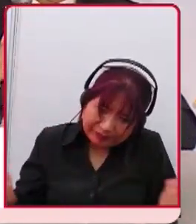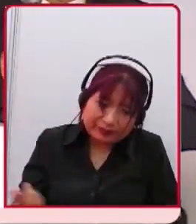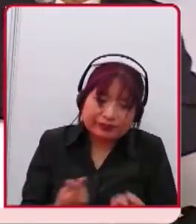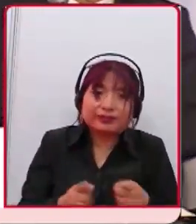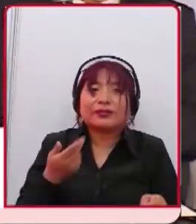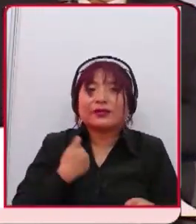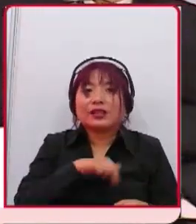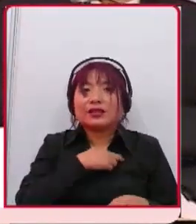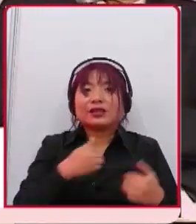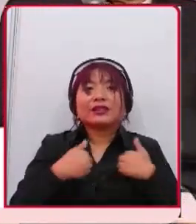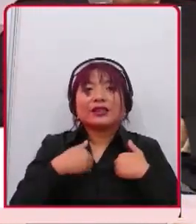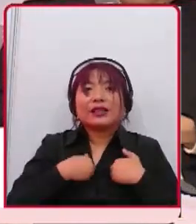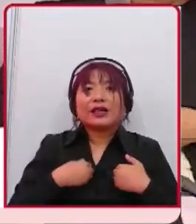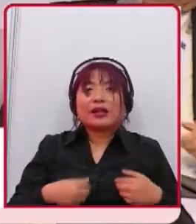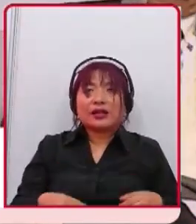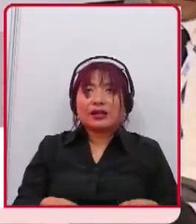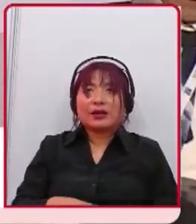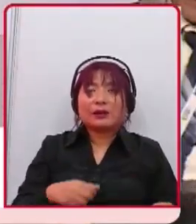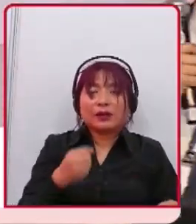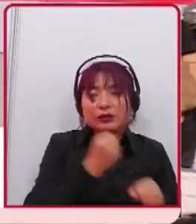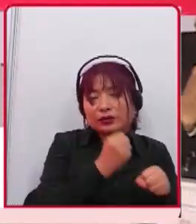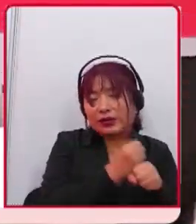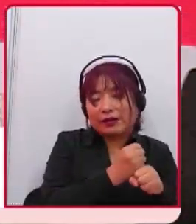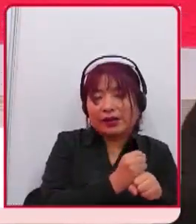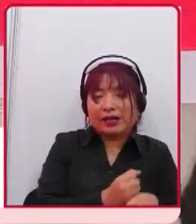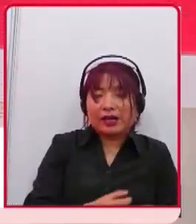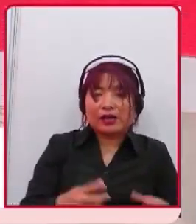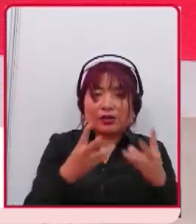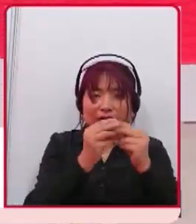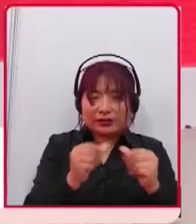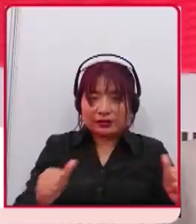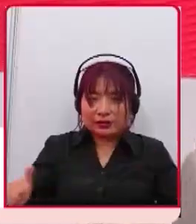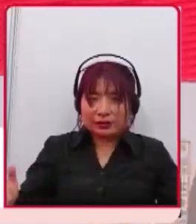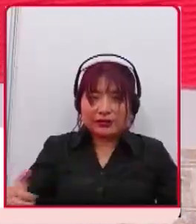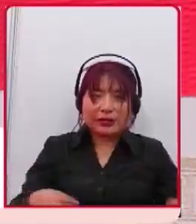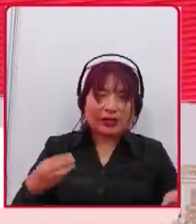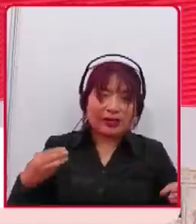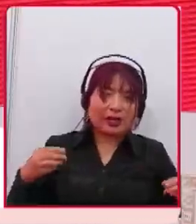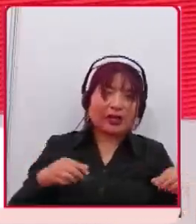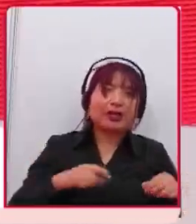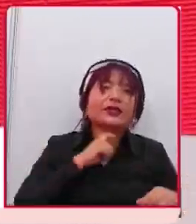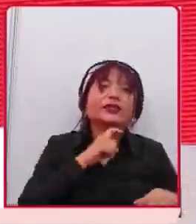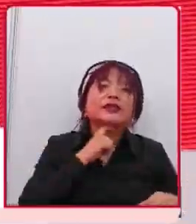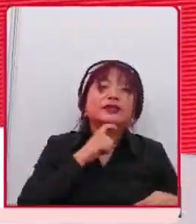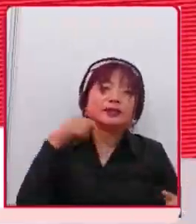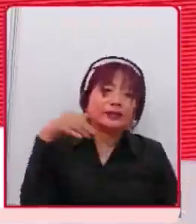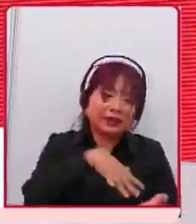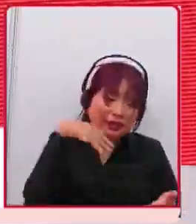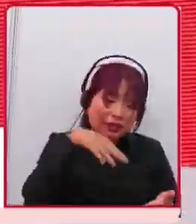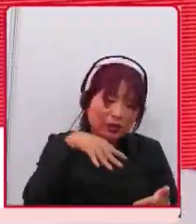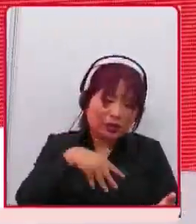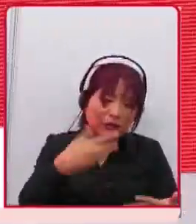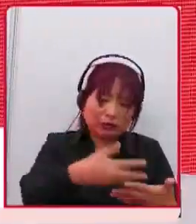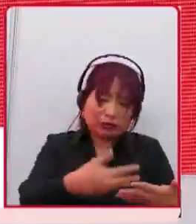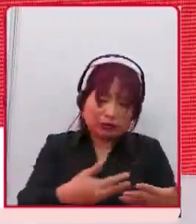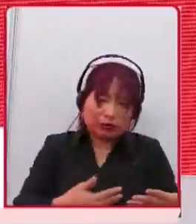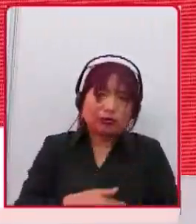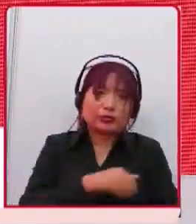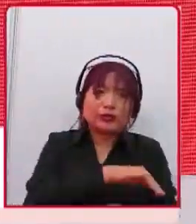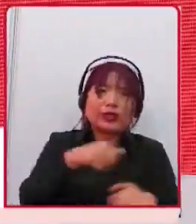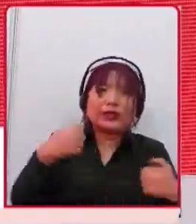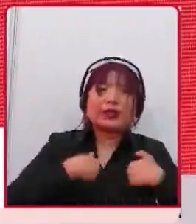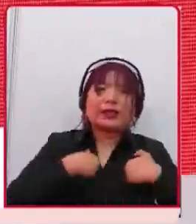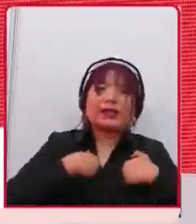de geometalurgia y nosotros tenemos ya modelado las zonas donde hay presencia de material potásico, silicificado en